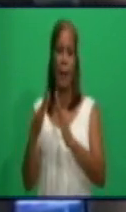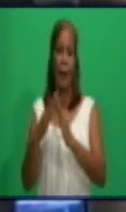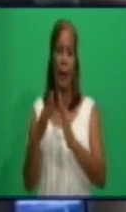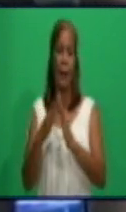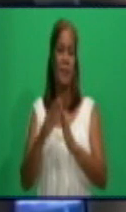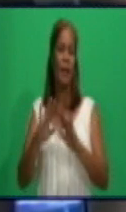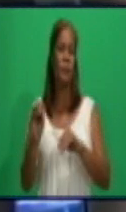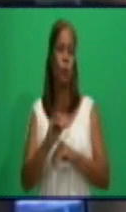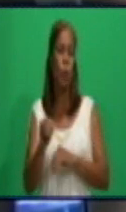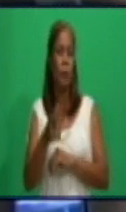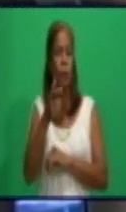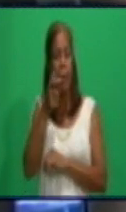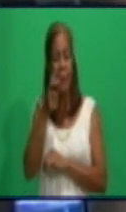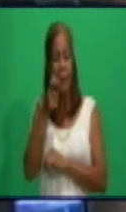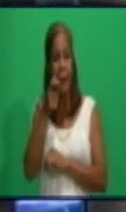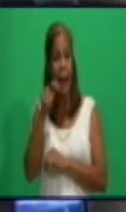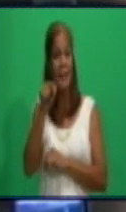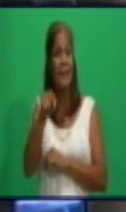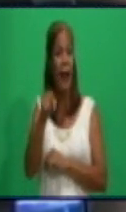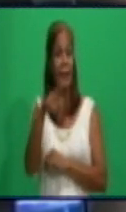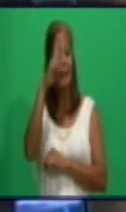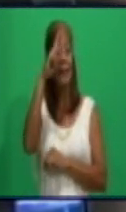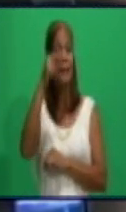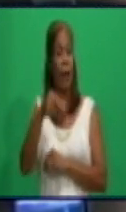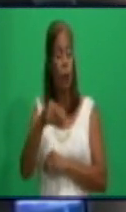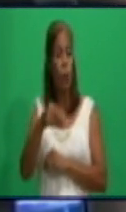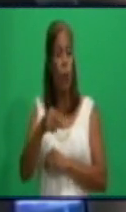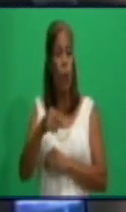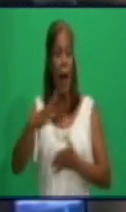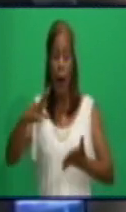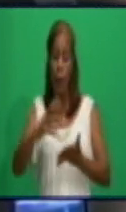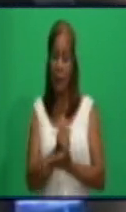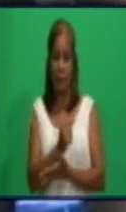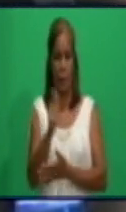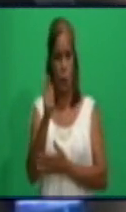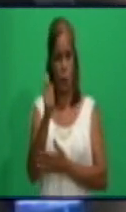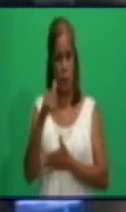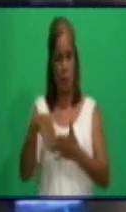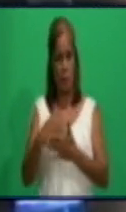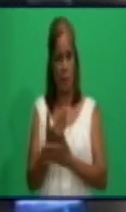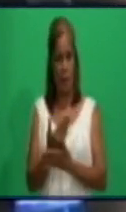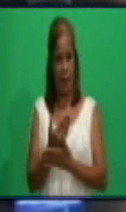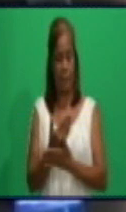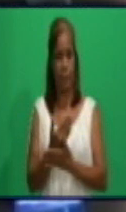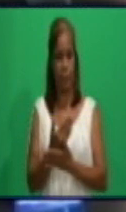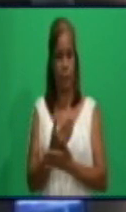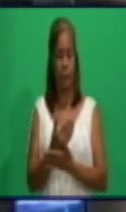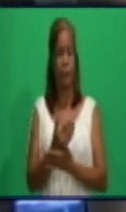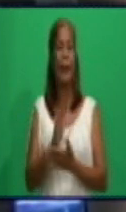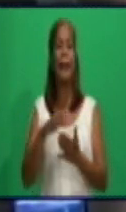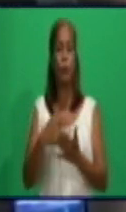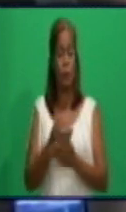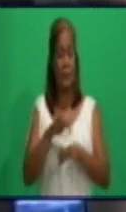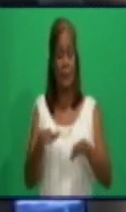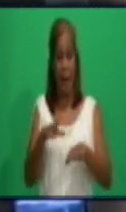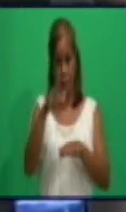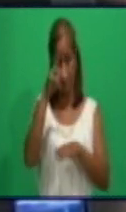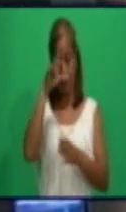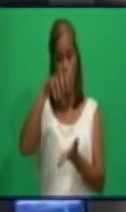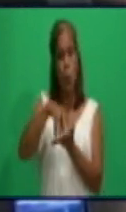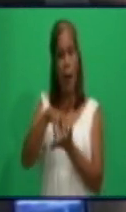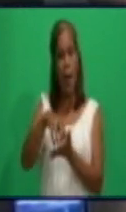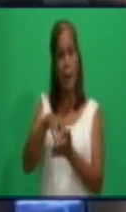vigilancia epidemiológica a completar los 10 días de tratamiento. El sospechoso, una vez que ingresa al centro de sospechoso, en las